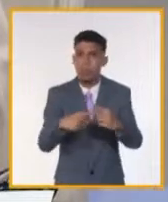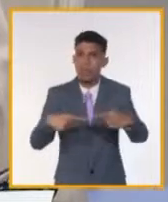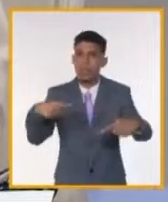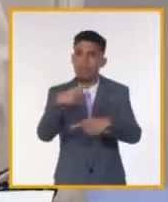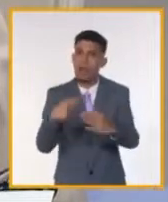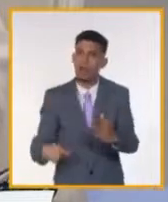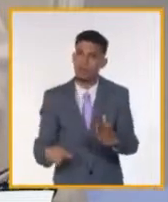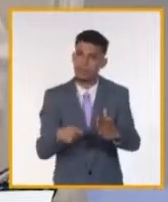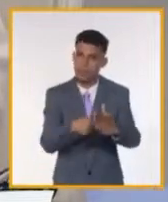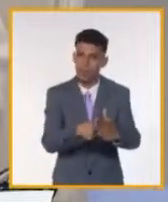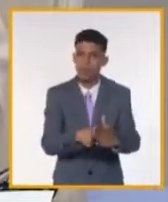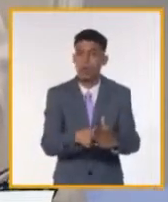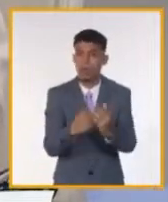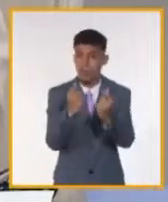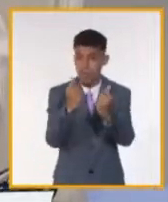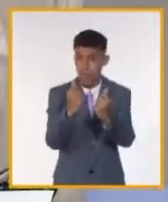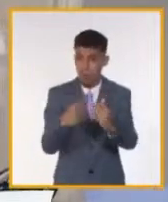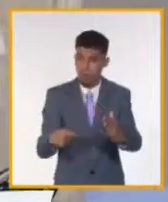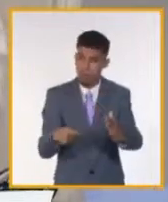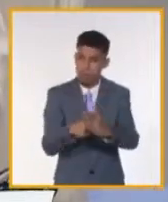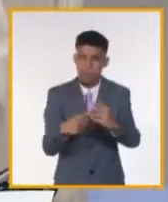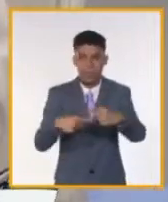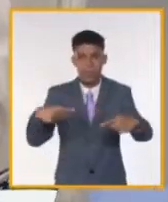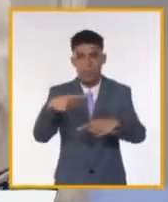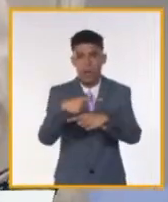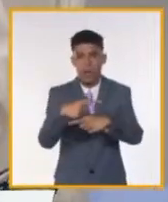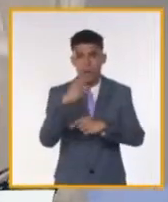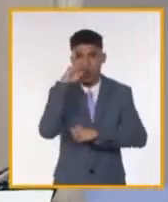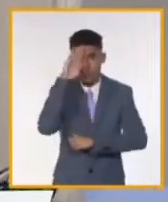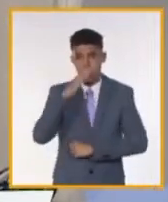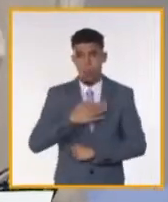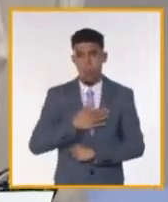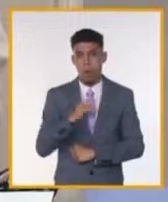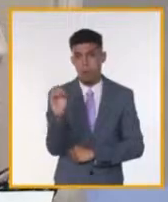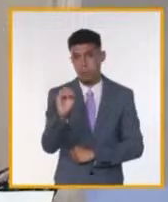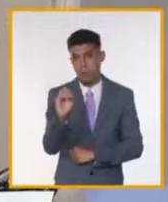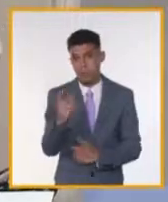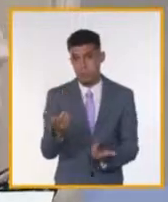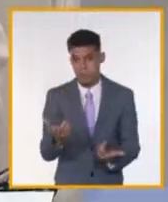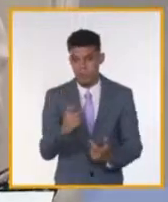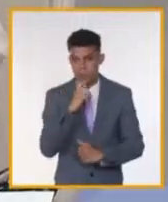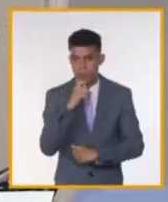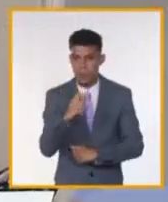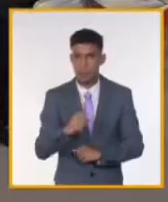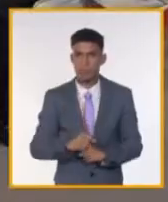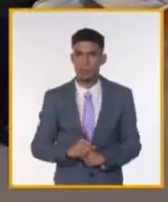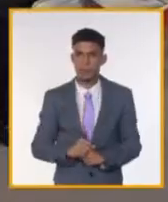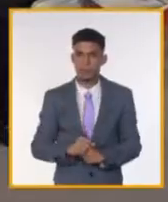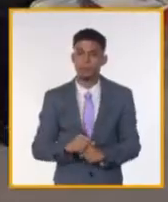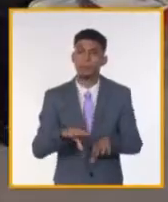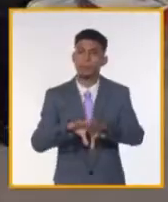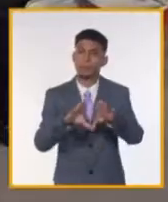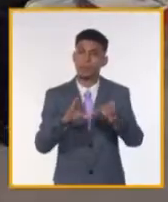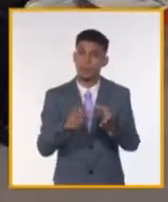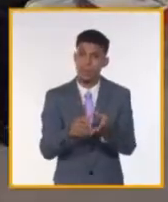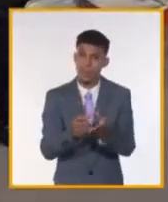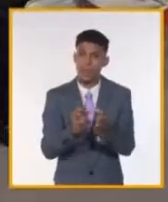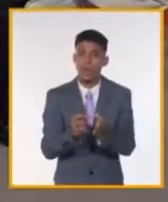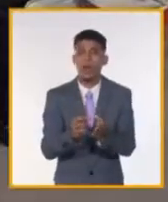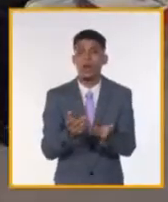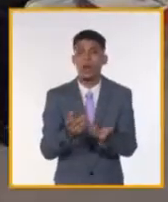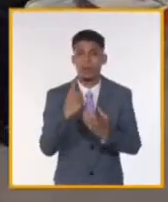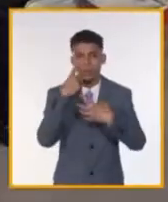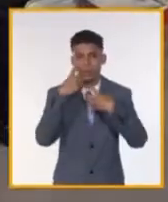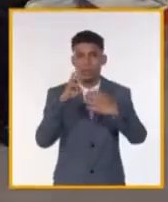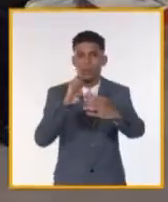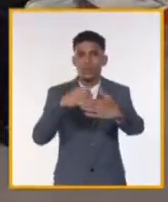inversiones, de capital de inversiones, que no tiene nuestra organización ni tiene el país. Pero es parte de esas complejidades a las que se tiene que enfrentar el